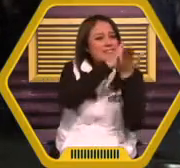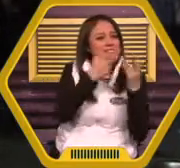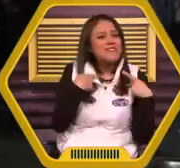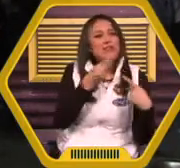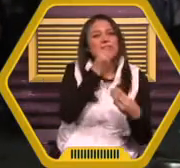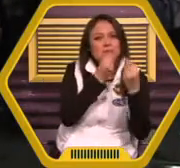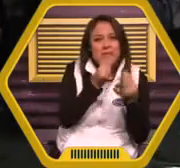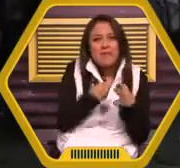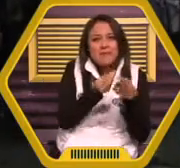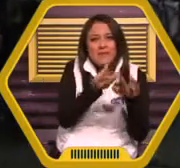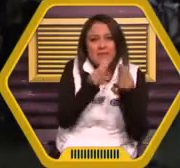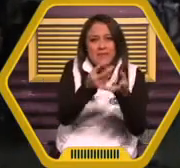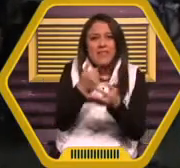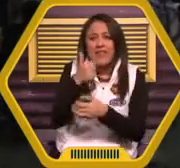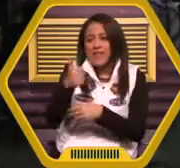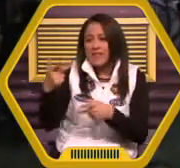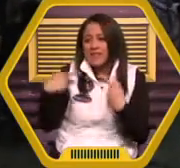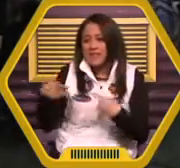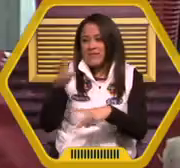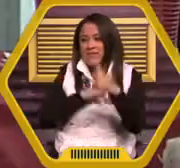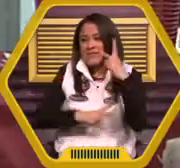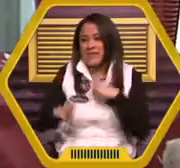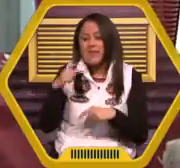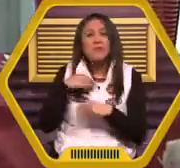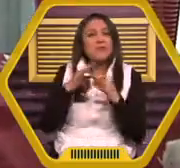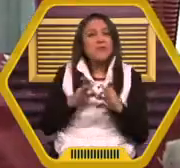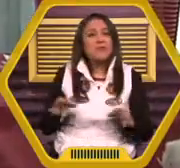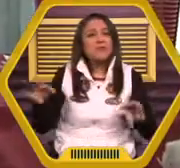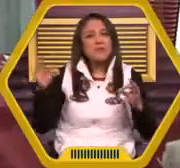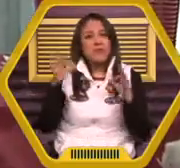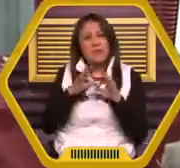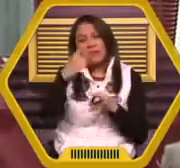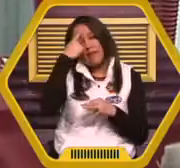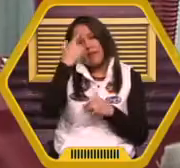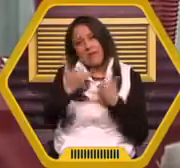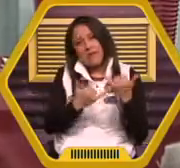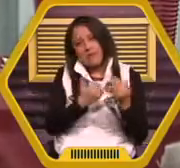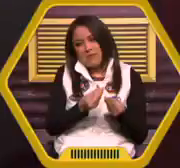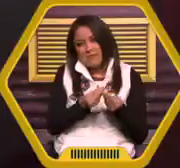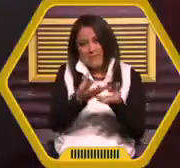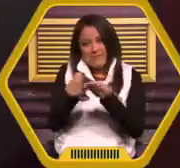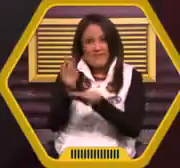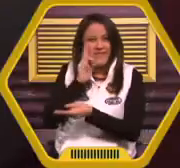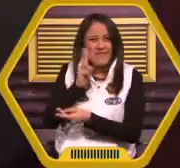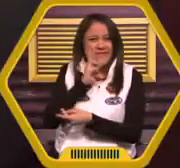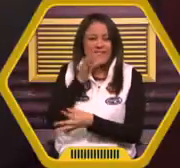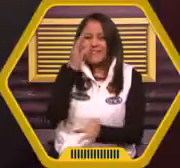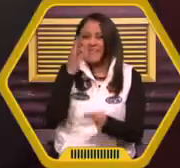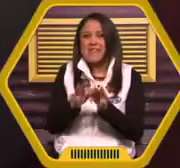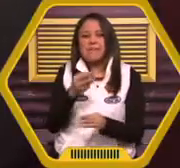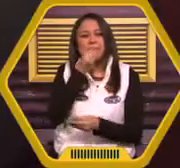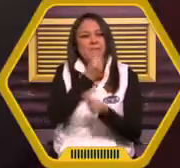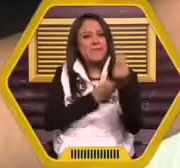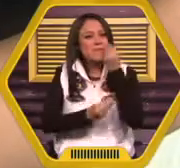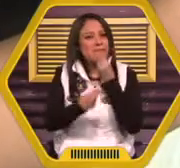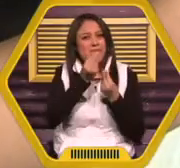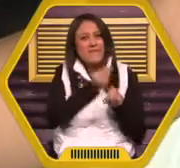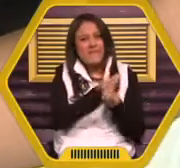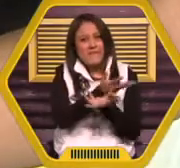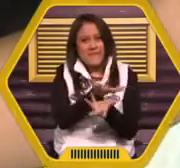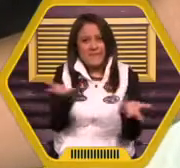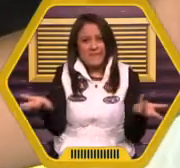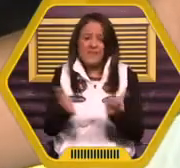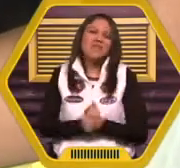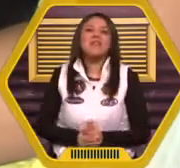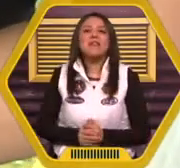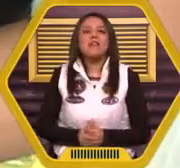los voluntarios son las manos que hacen que Juguetón sea posible, por lo que La Almendrita estaba lista para alimentar a todo ese ejército.